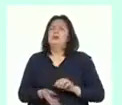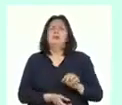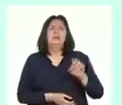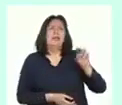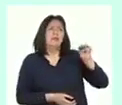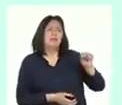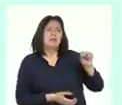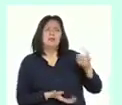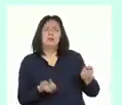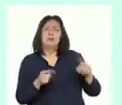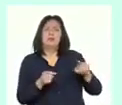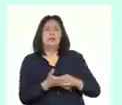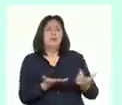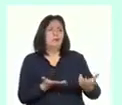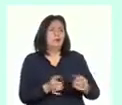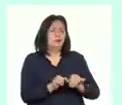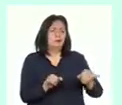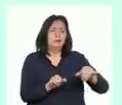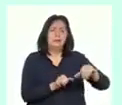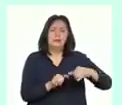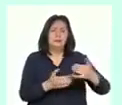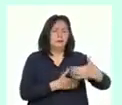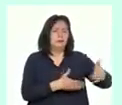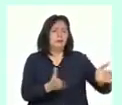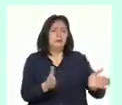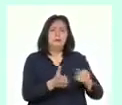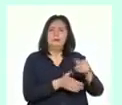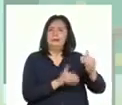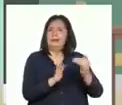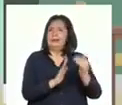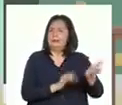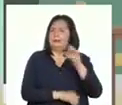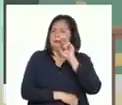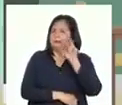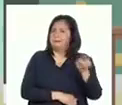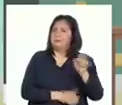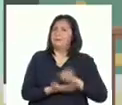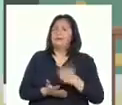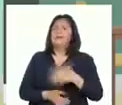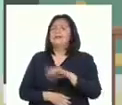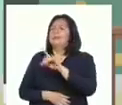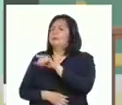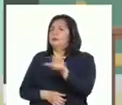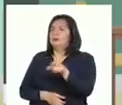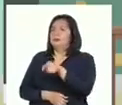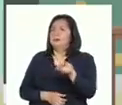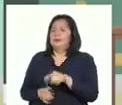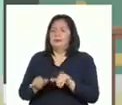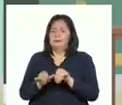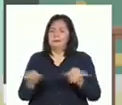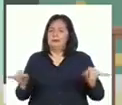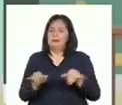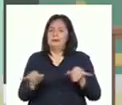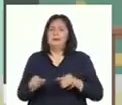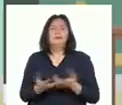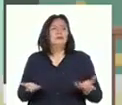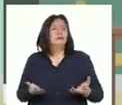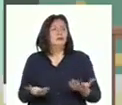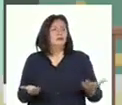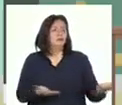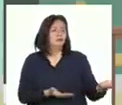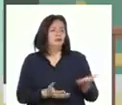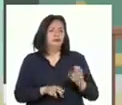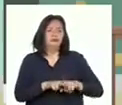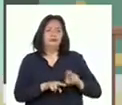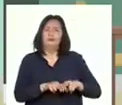metros al medir las habitaciones de una casa? Veamos. Daniel y su papá van a medir el largo de su sala.